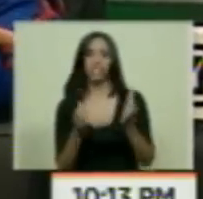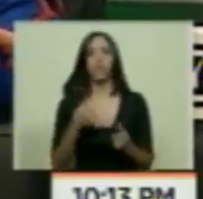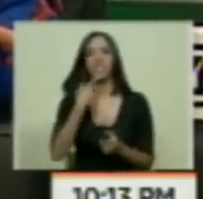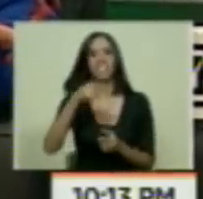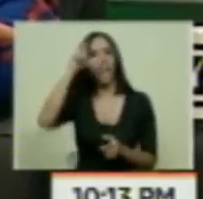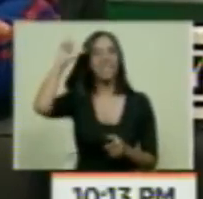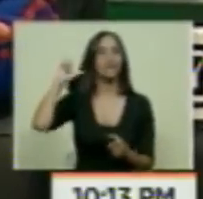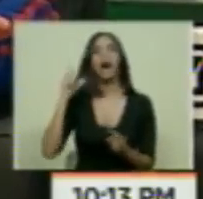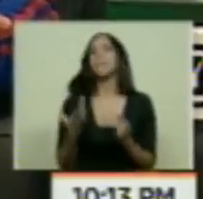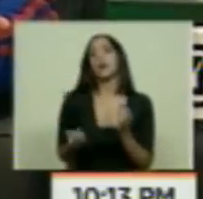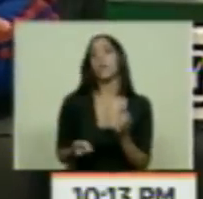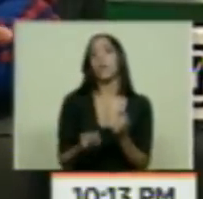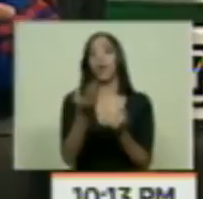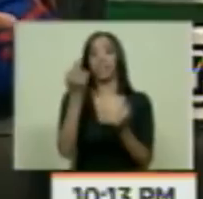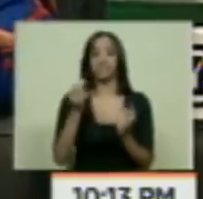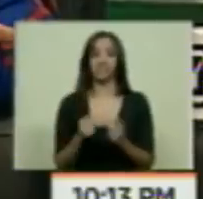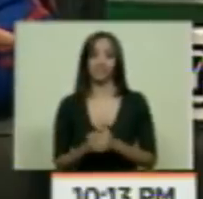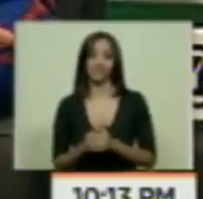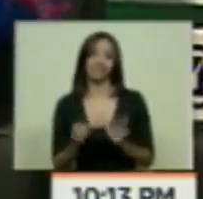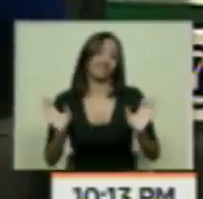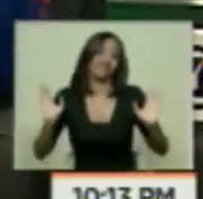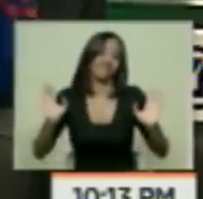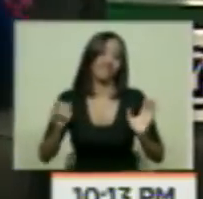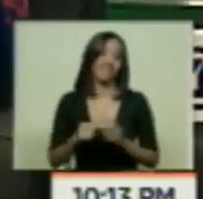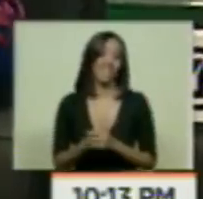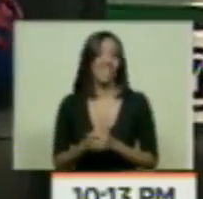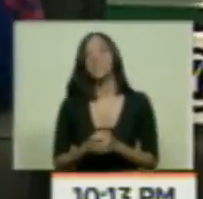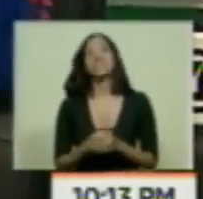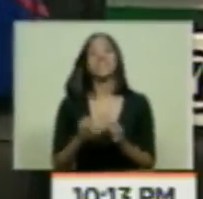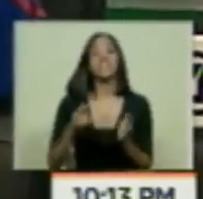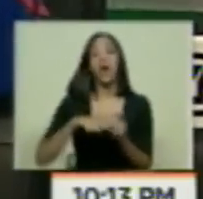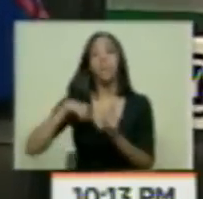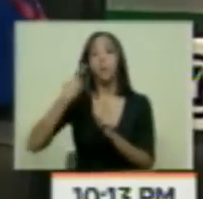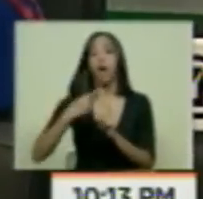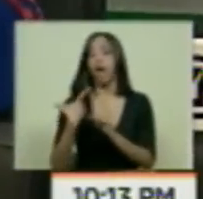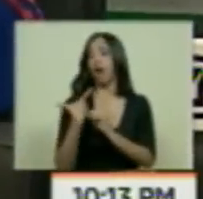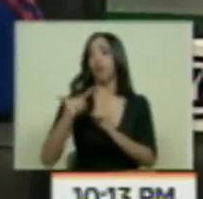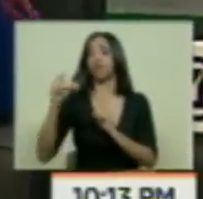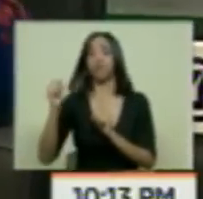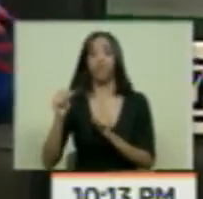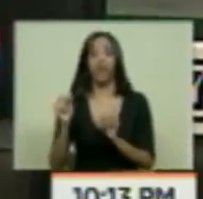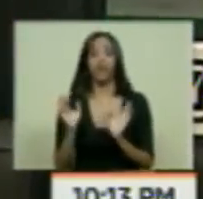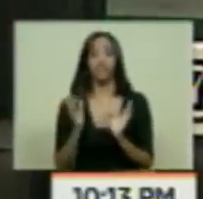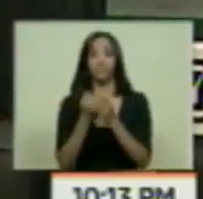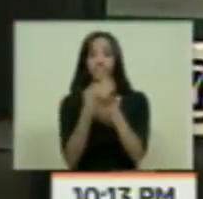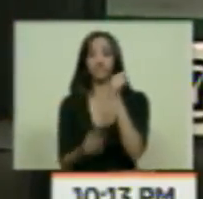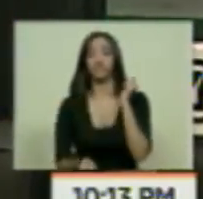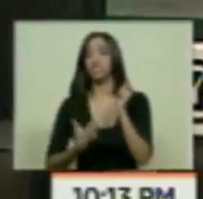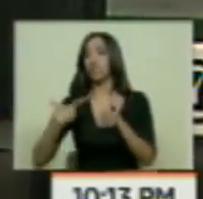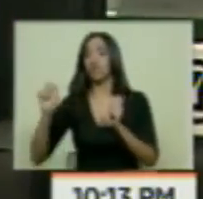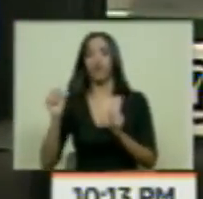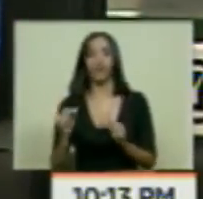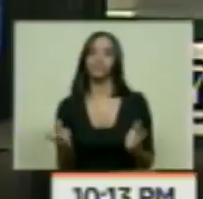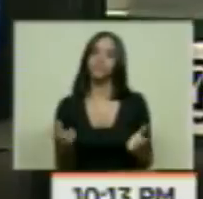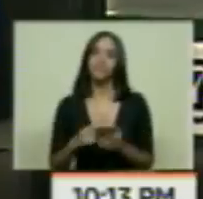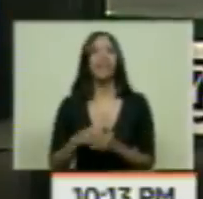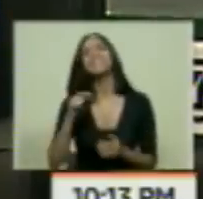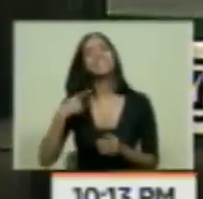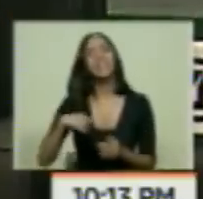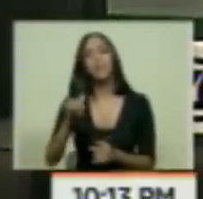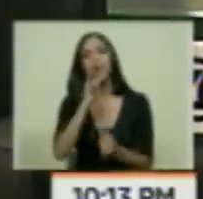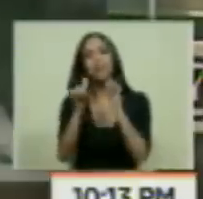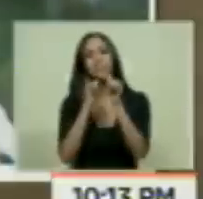que lo jurungaran por ahí. Y después se fue, bueno, se fue al pire. Así que tenemos la noticia,